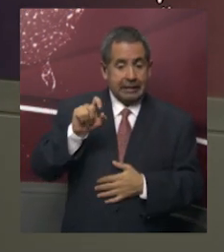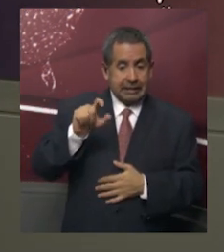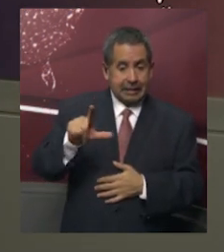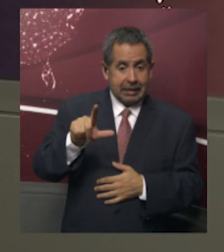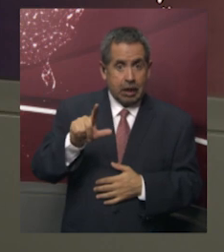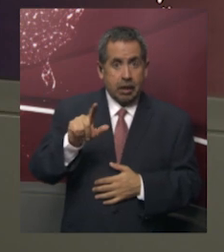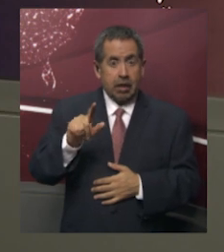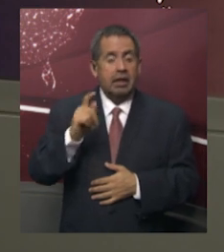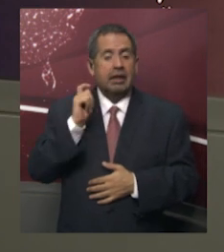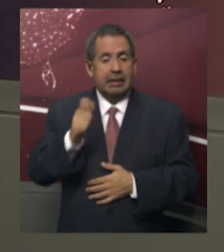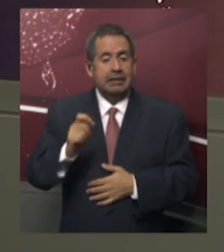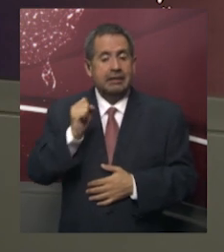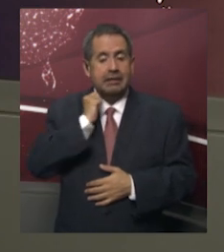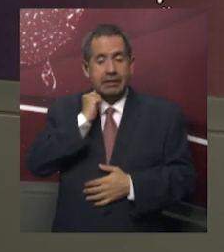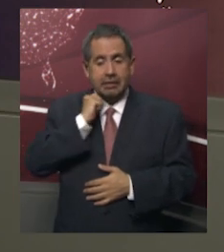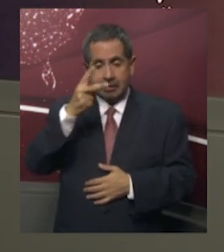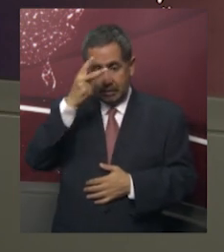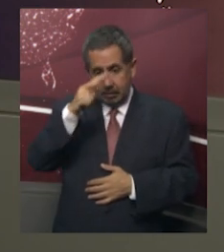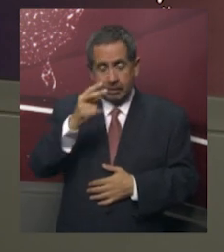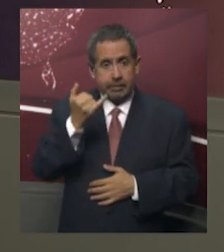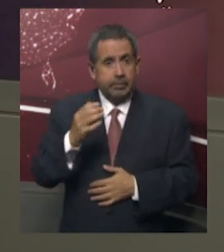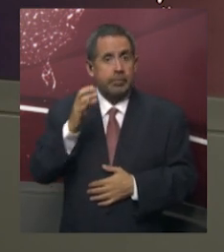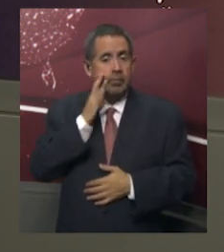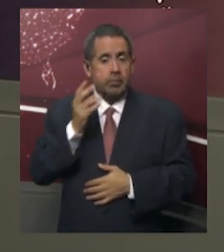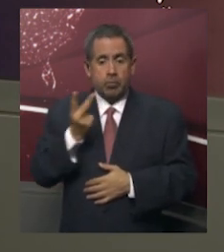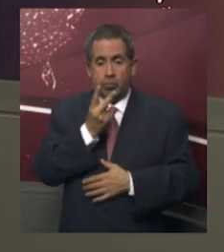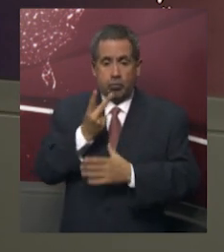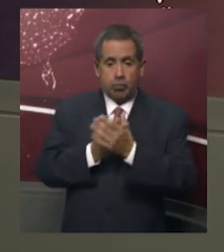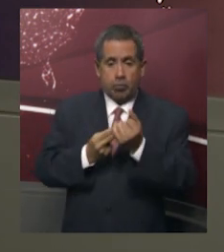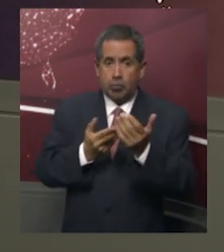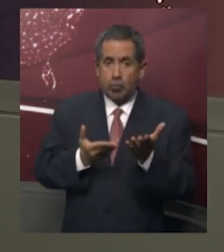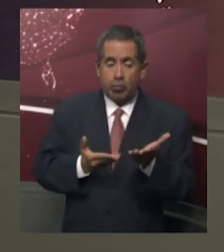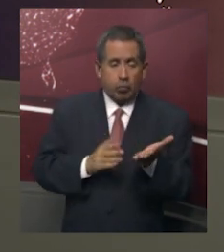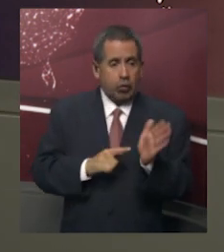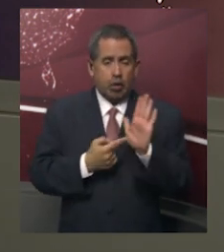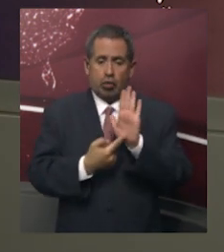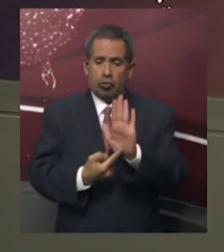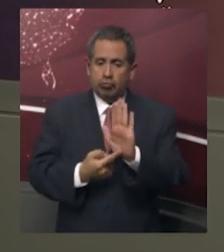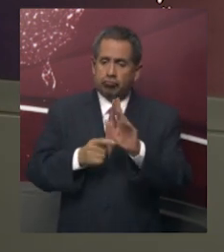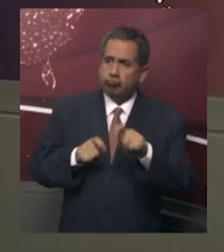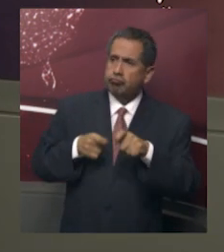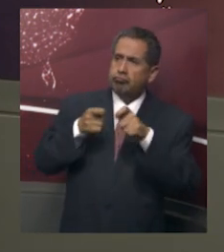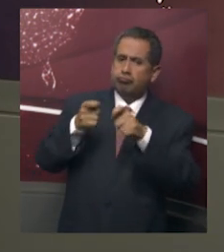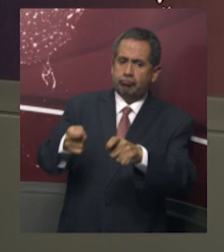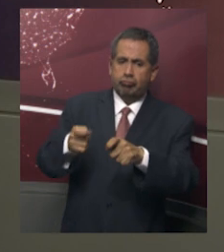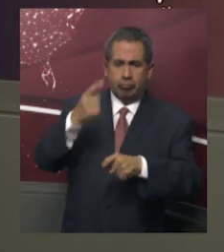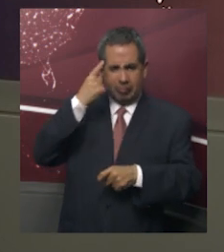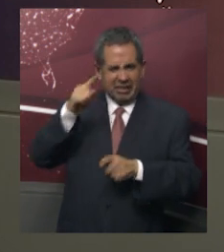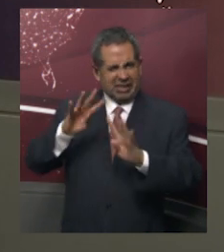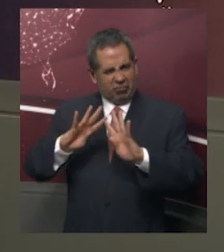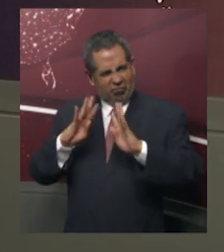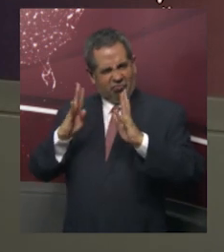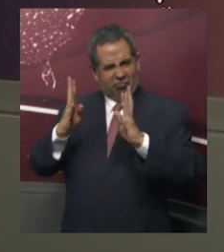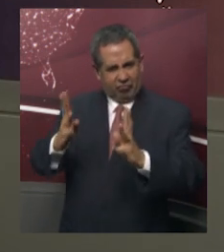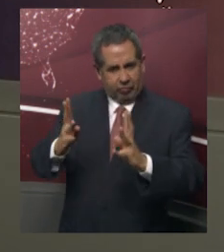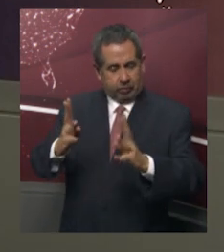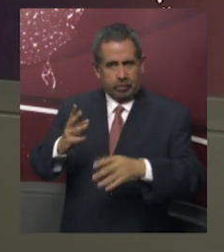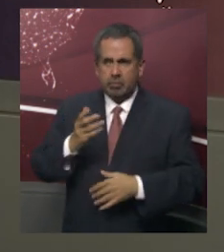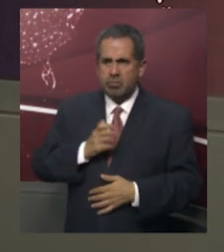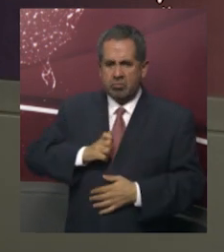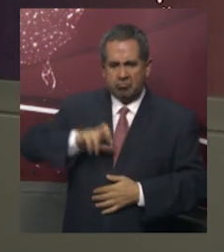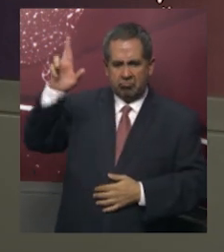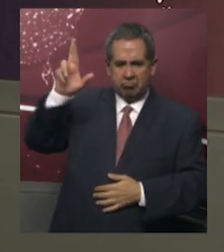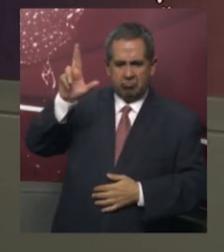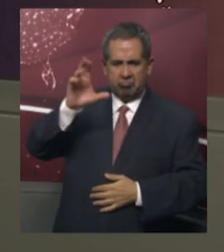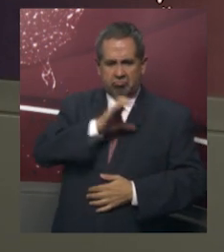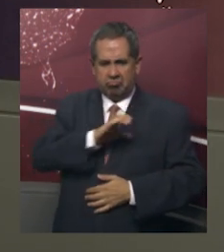2017, cuando el Senado de la República y la Cámara de Diputados presentaron ante esta organización interparlamentaria, la Unión Interparlamentaria, la candidatura de